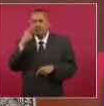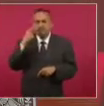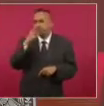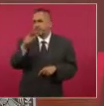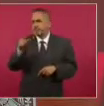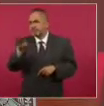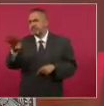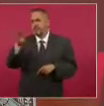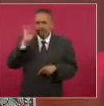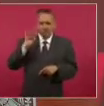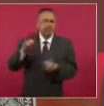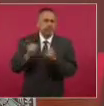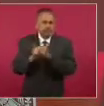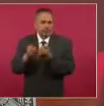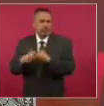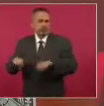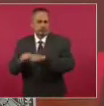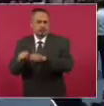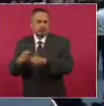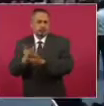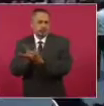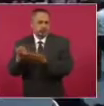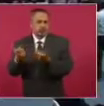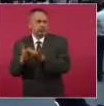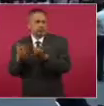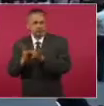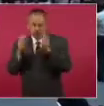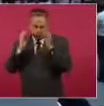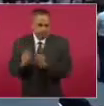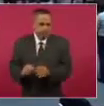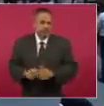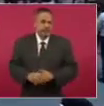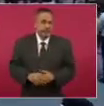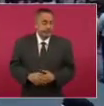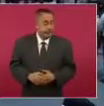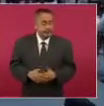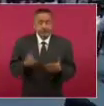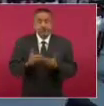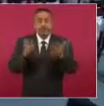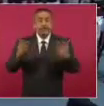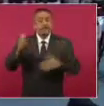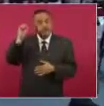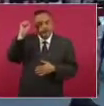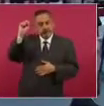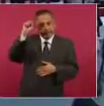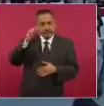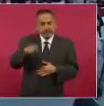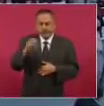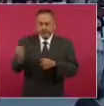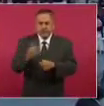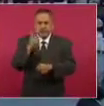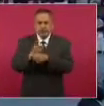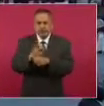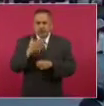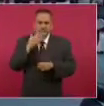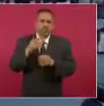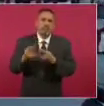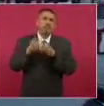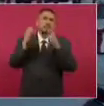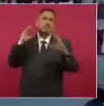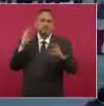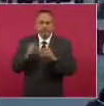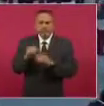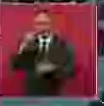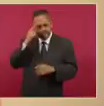a la negociación colectiva auténtica. Hoy, los sindicatos tienen una oportunidad histórica